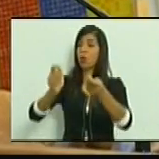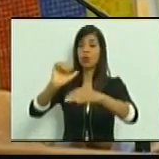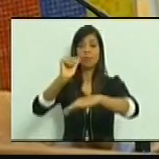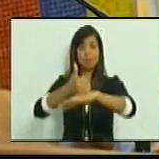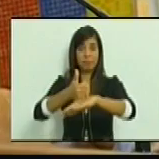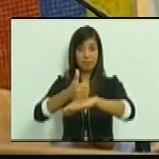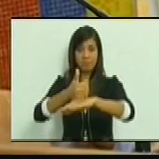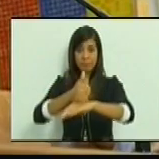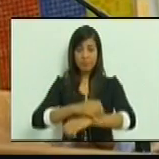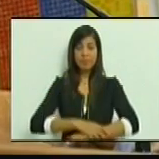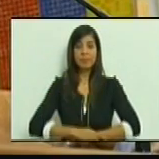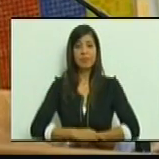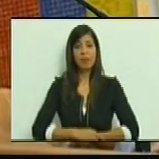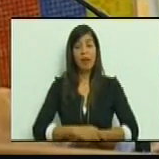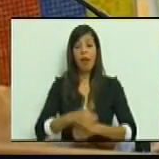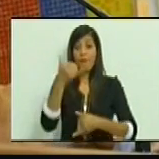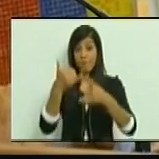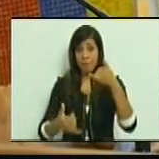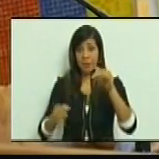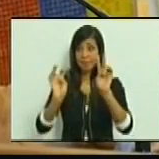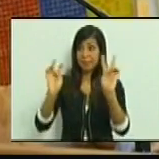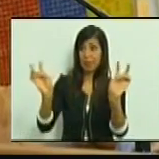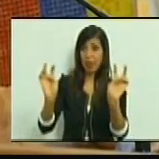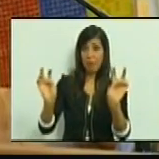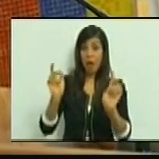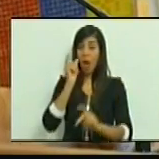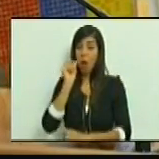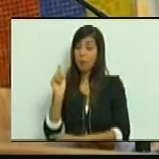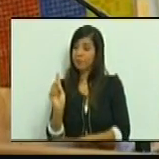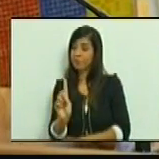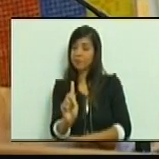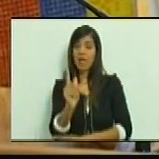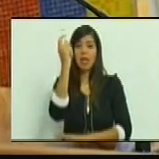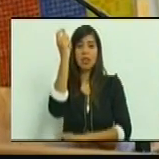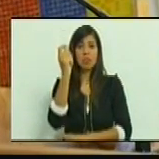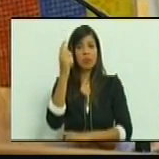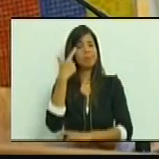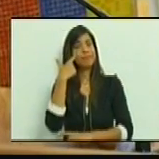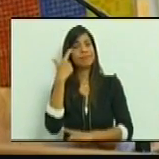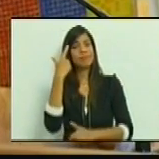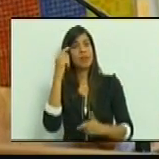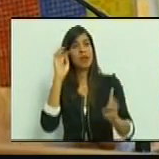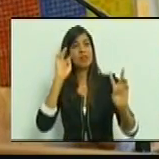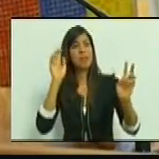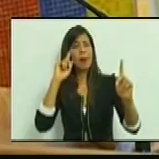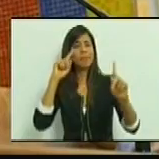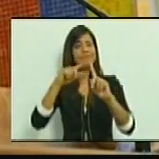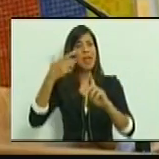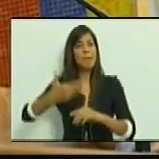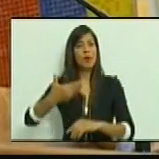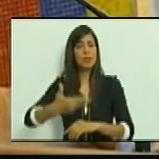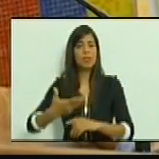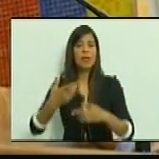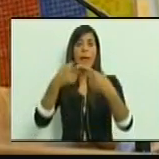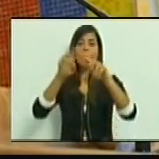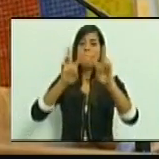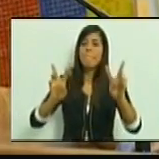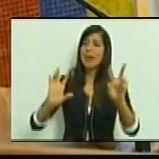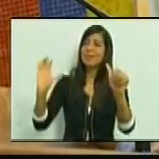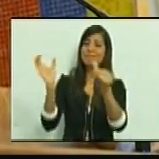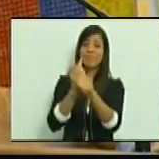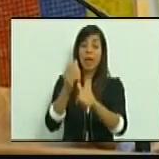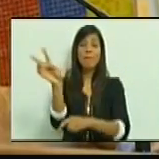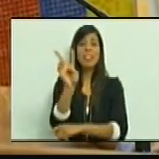poder. Finalmente, el constituyente Ameliach dispuso como factor central para la consolidación de la paz y la